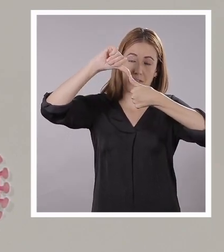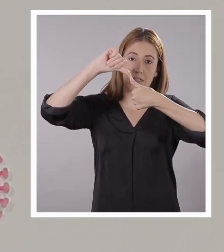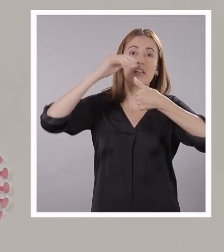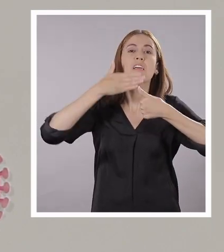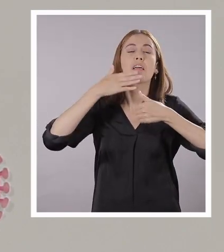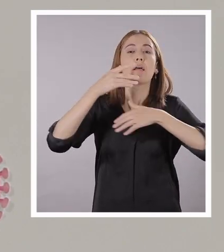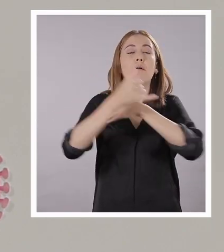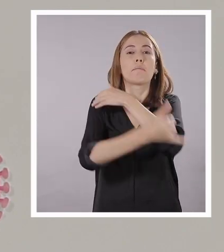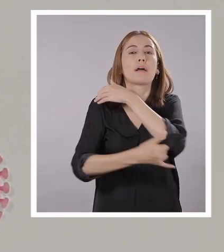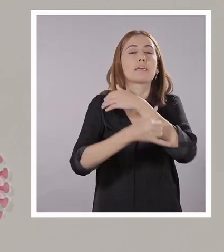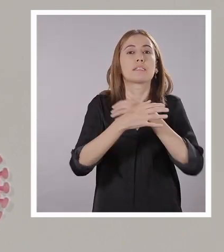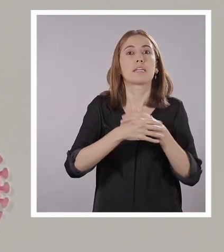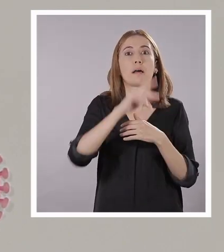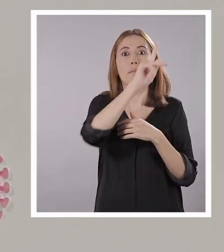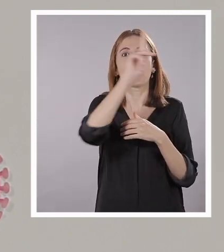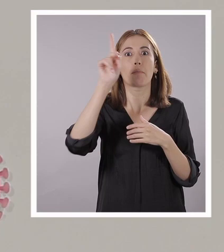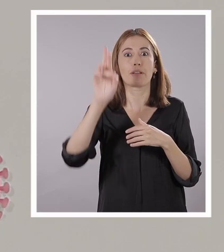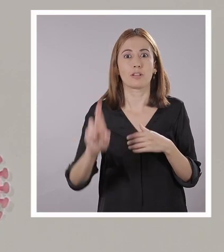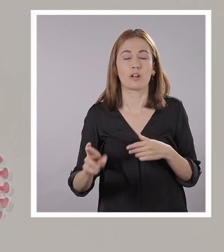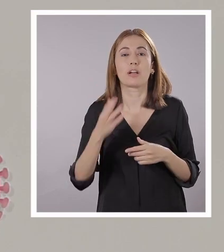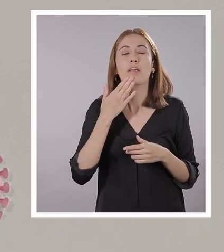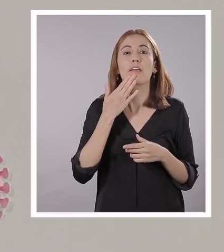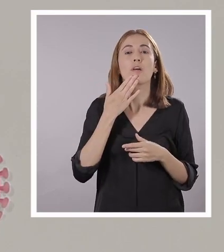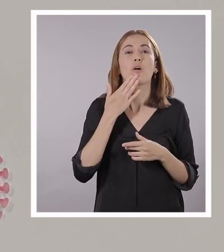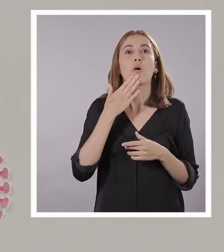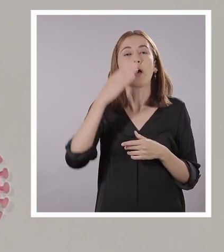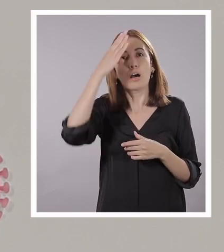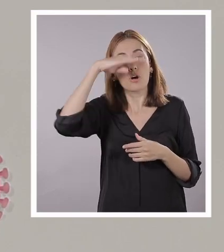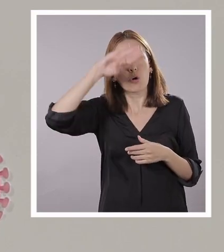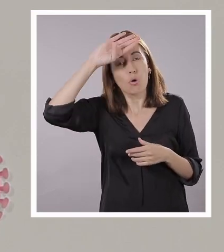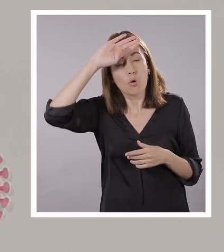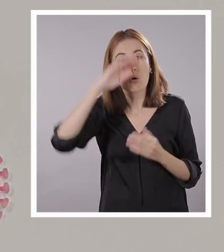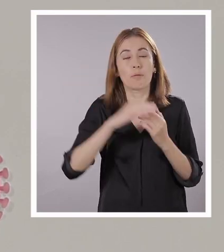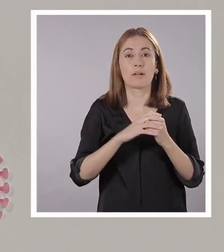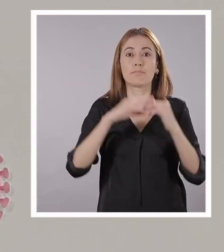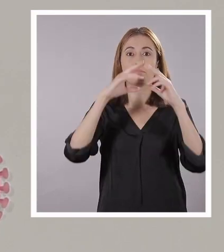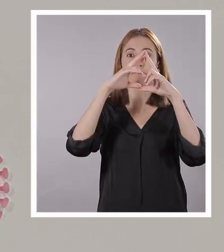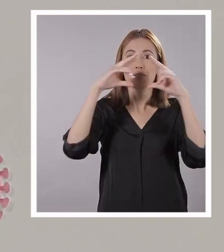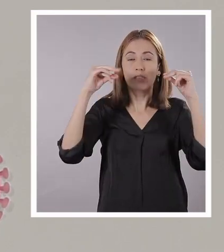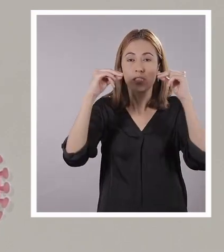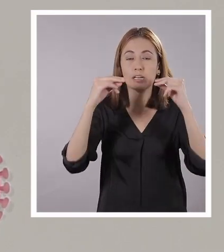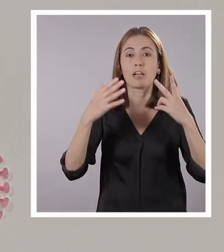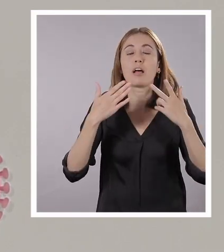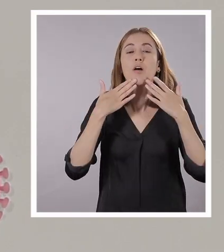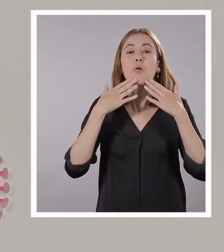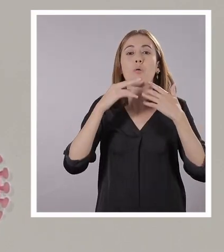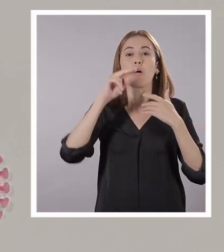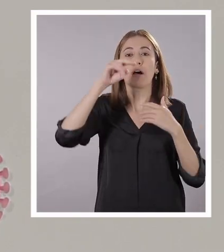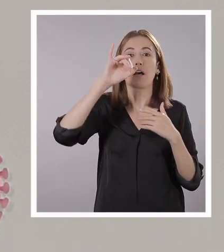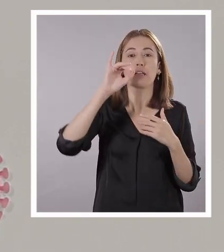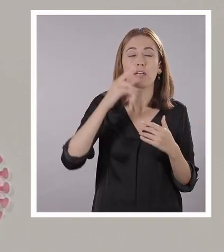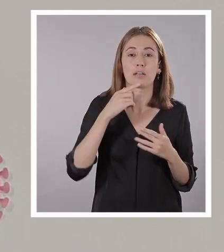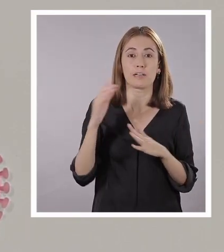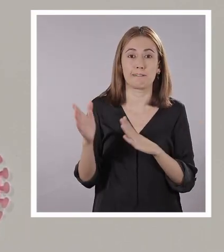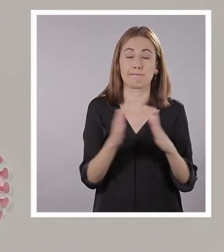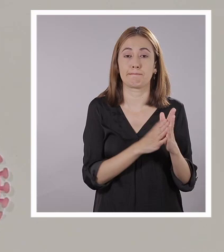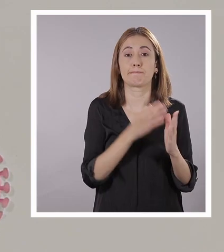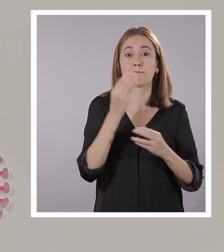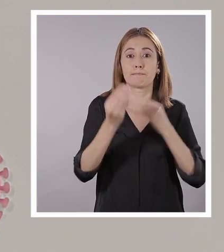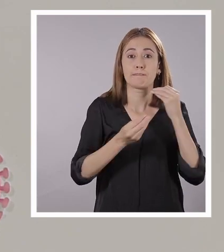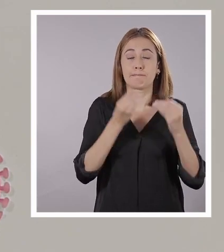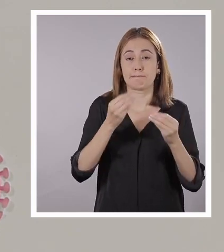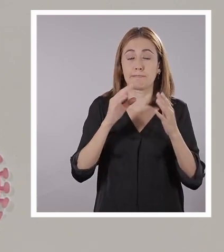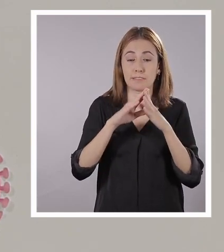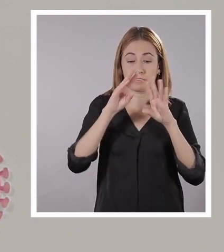otro? Está Cuba. ¿Nicaragua? ¡Ah! Sí, sí. Mire cómo va quedando, mire cómo va quedando. Ese es un